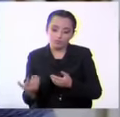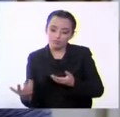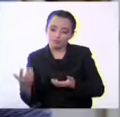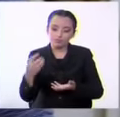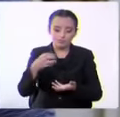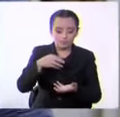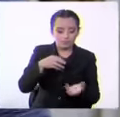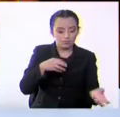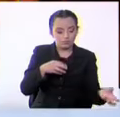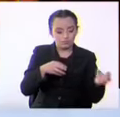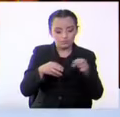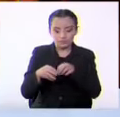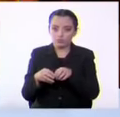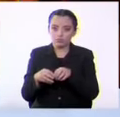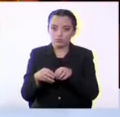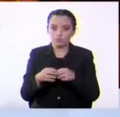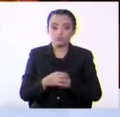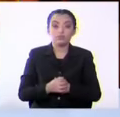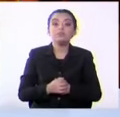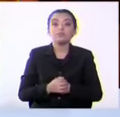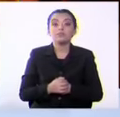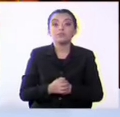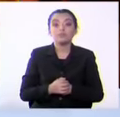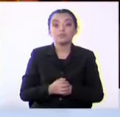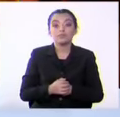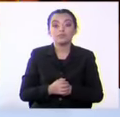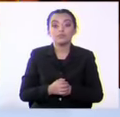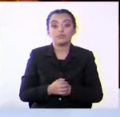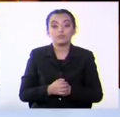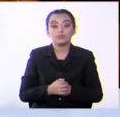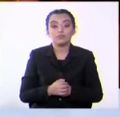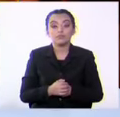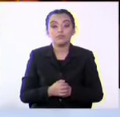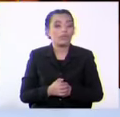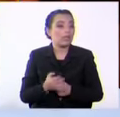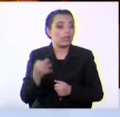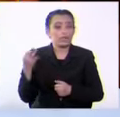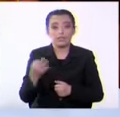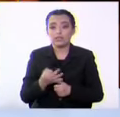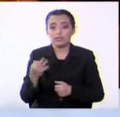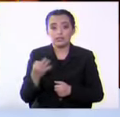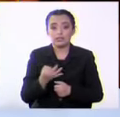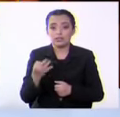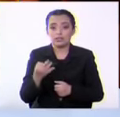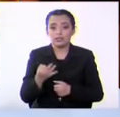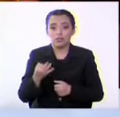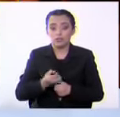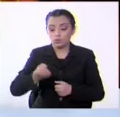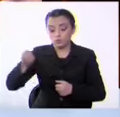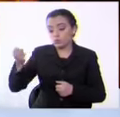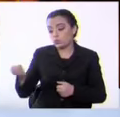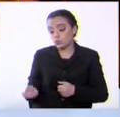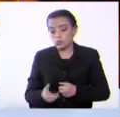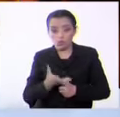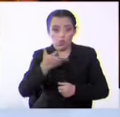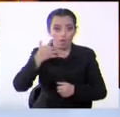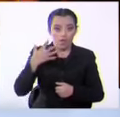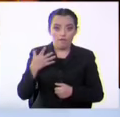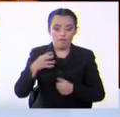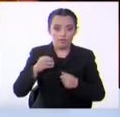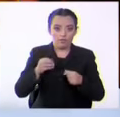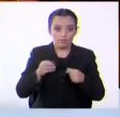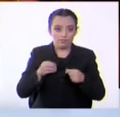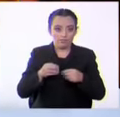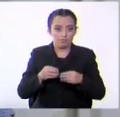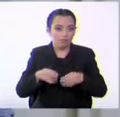estamos viendo es que no necesitamos una especiación o que surja una nueva especie para que hablemos de